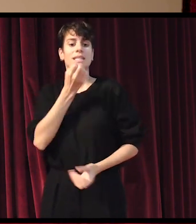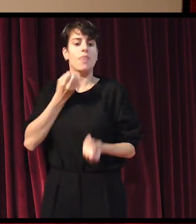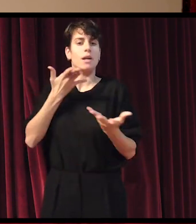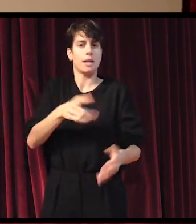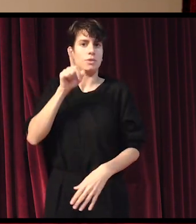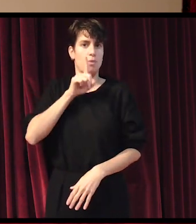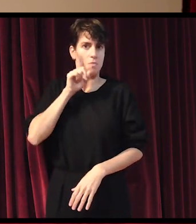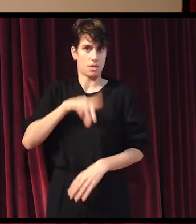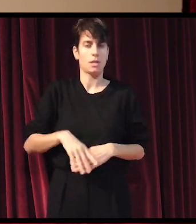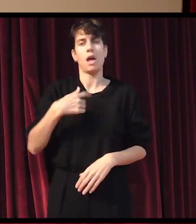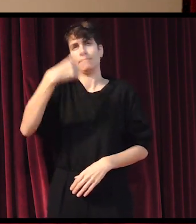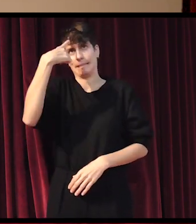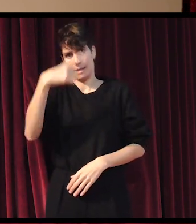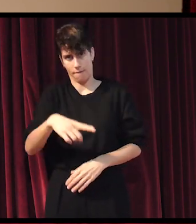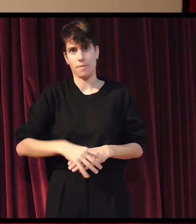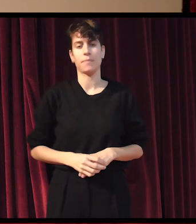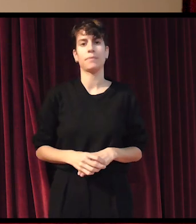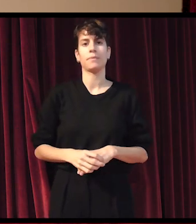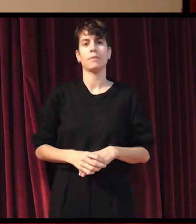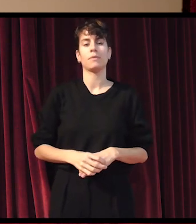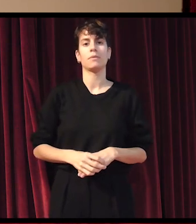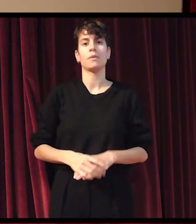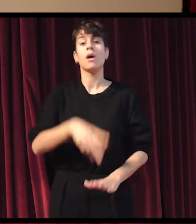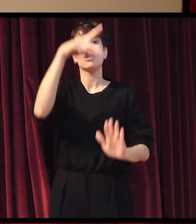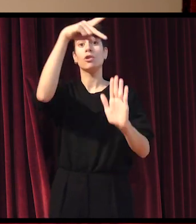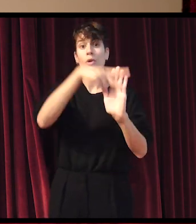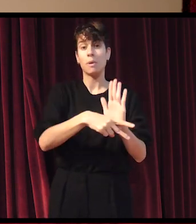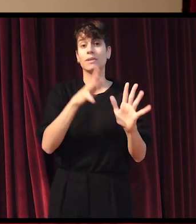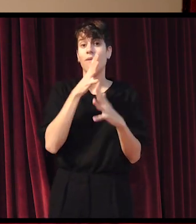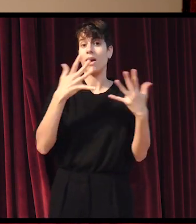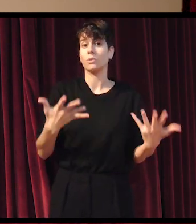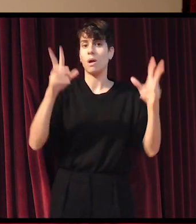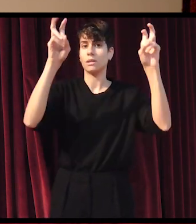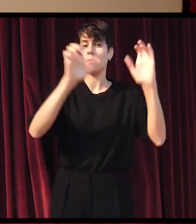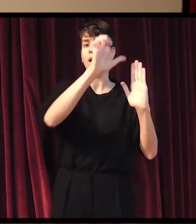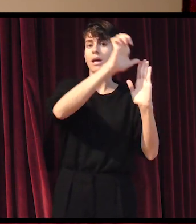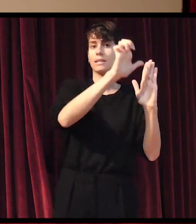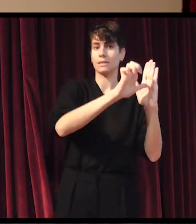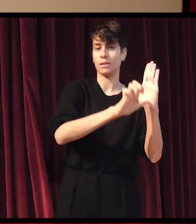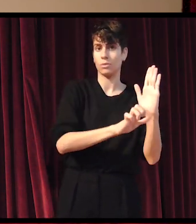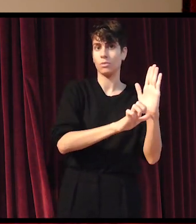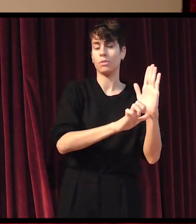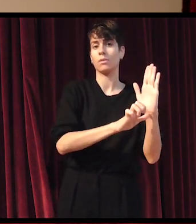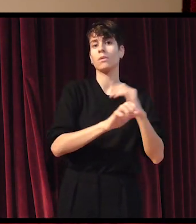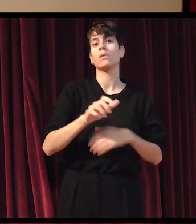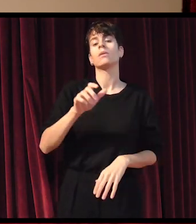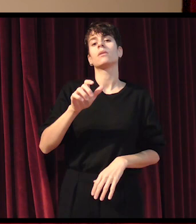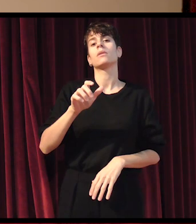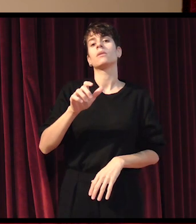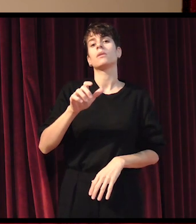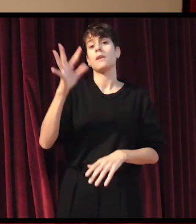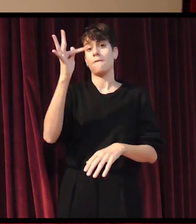declaración, que es conocedor de la normativa en vigor del reglamento sobre el estatuto y la transferencia de jugadores de FIFA y